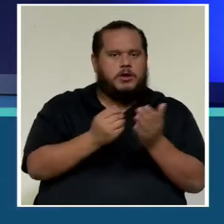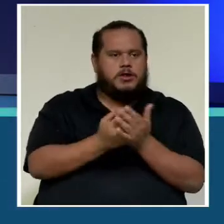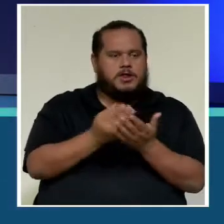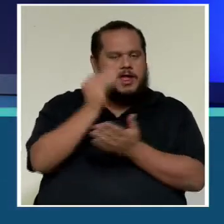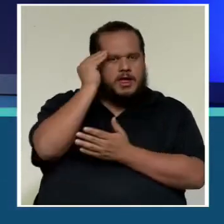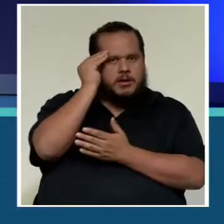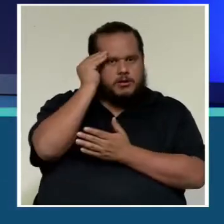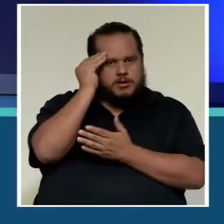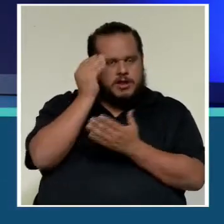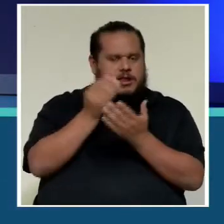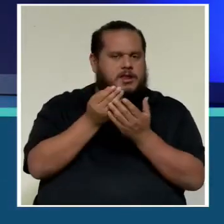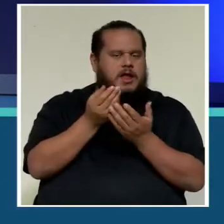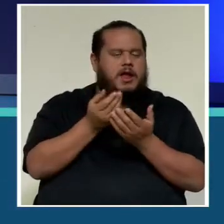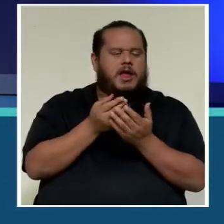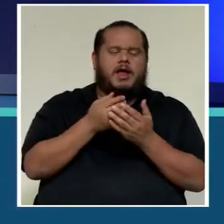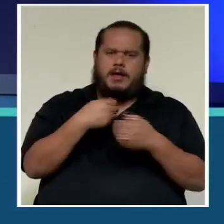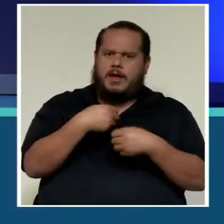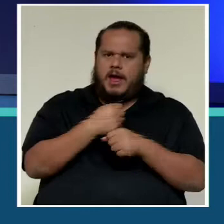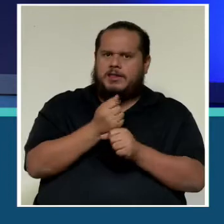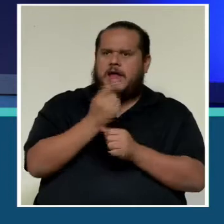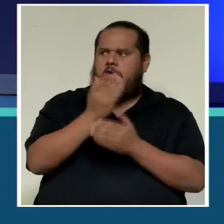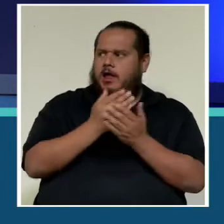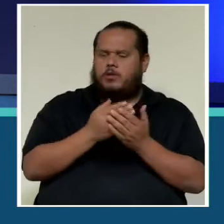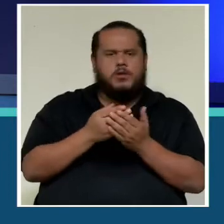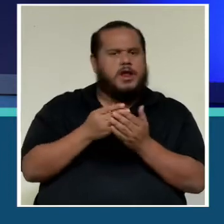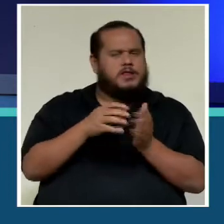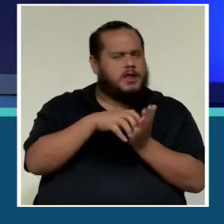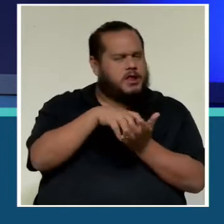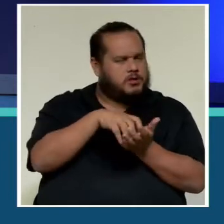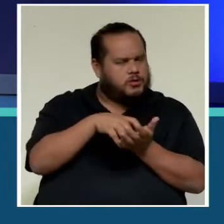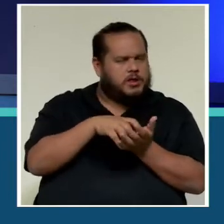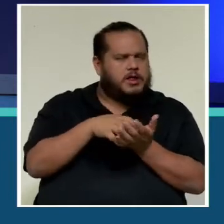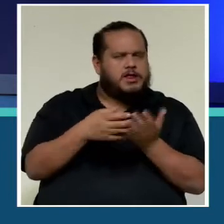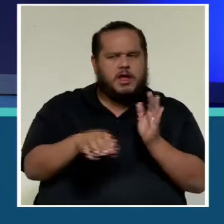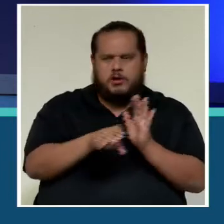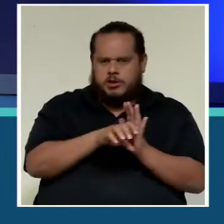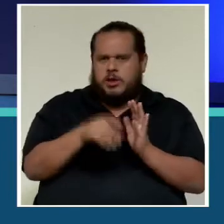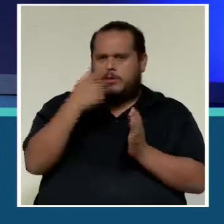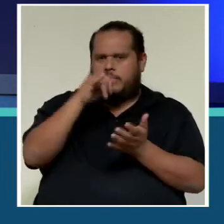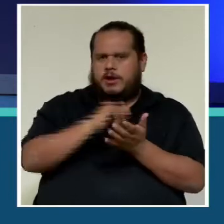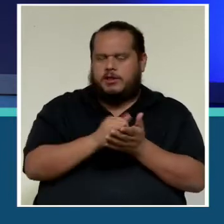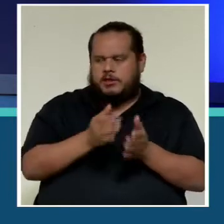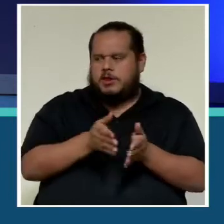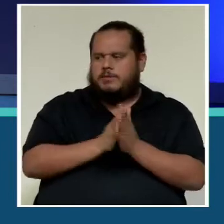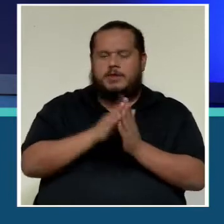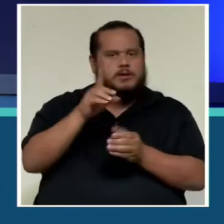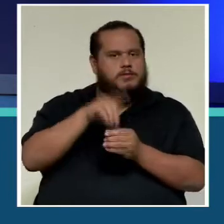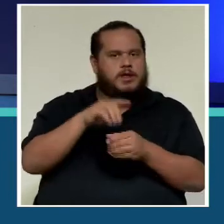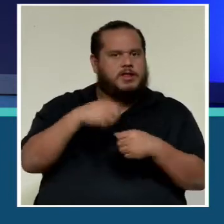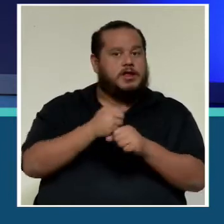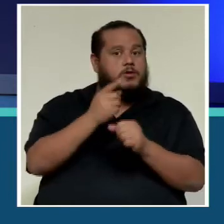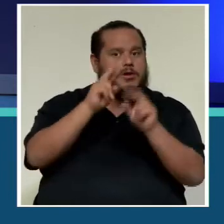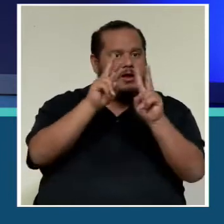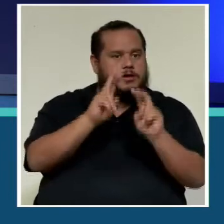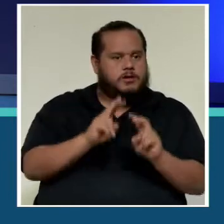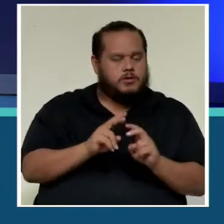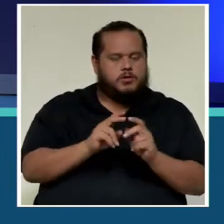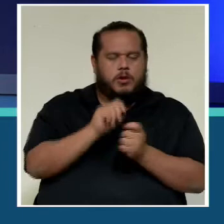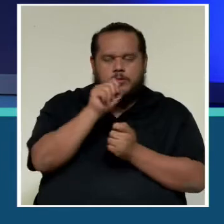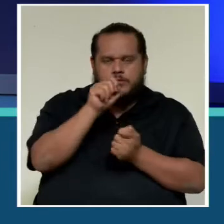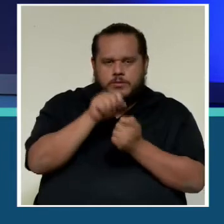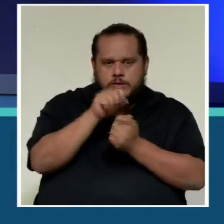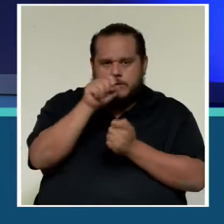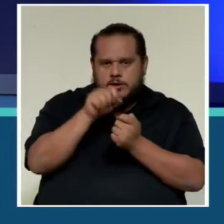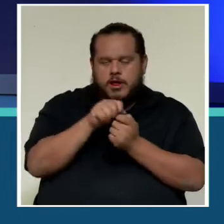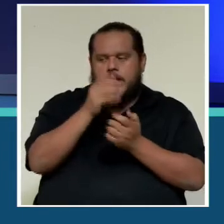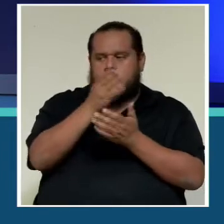e ideario genera algunas dudas de constitucionalidad, por lo que le solicitan a los diputados hacer una revisión minuciosa de